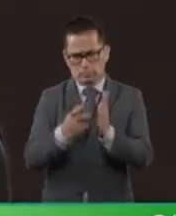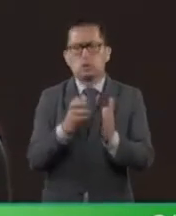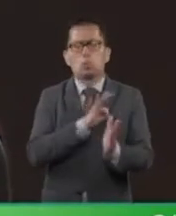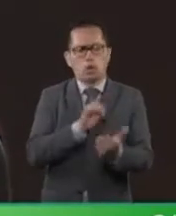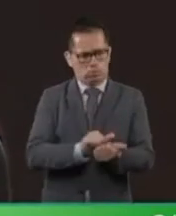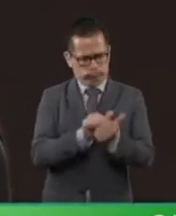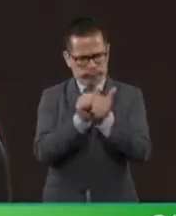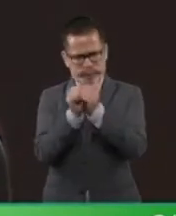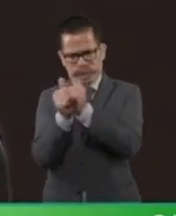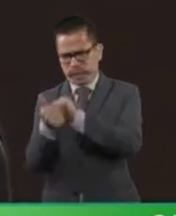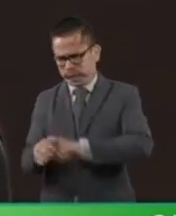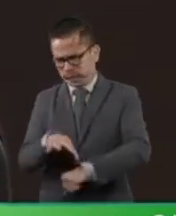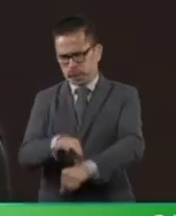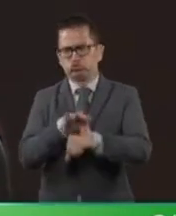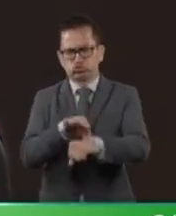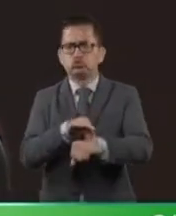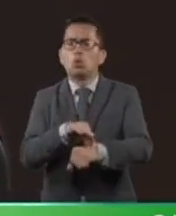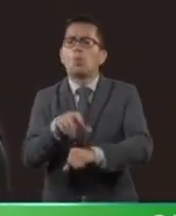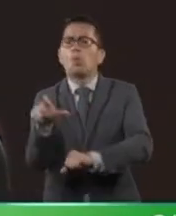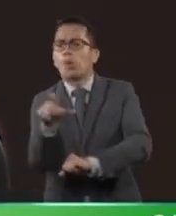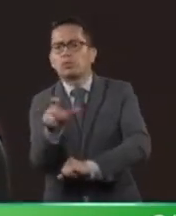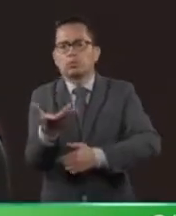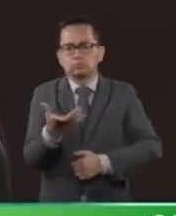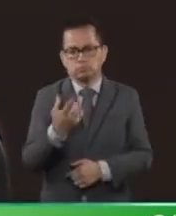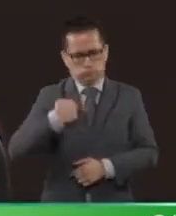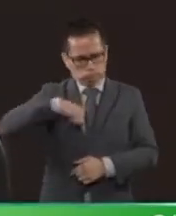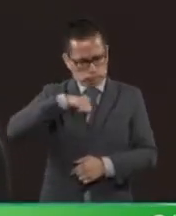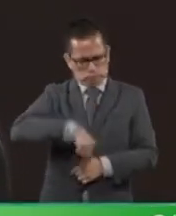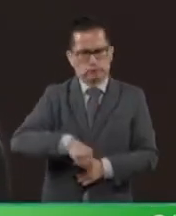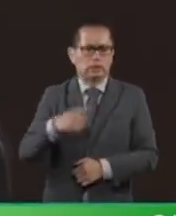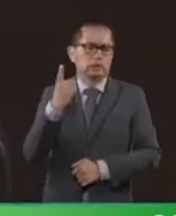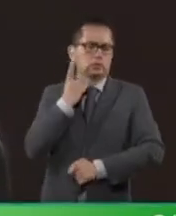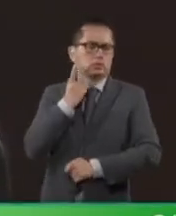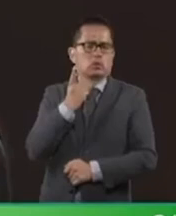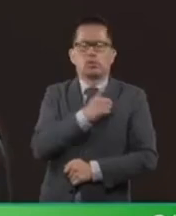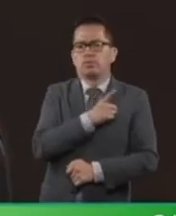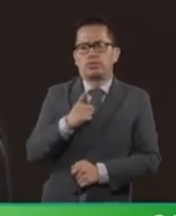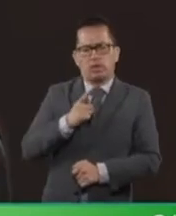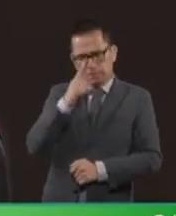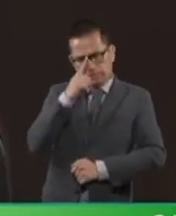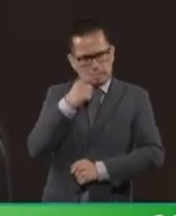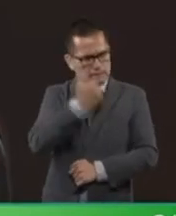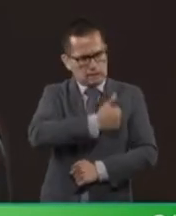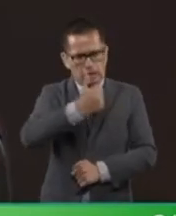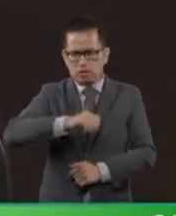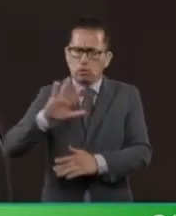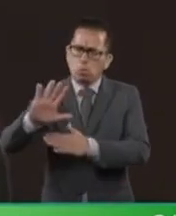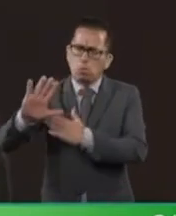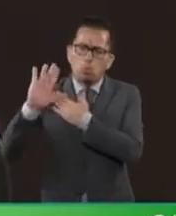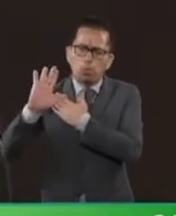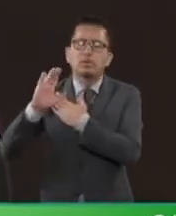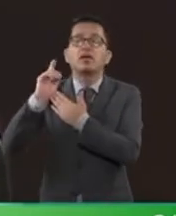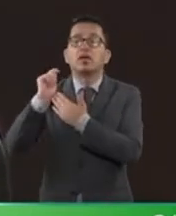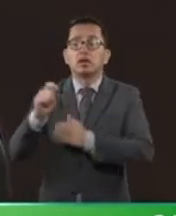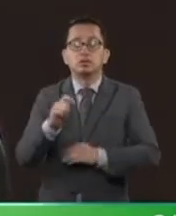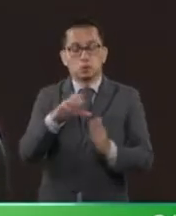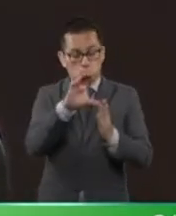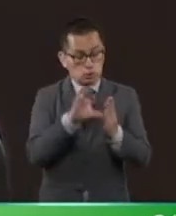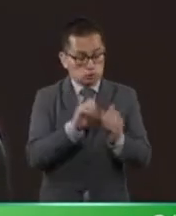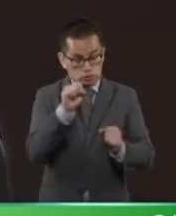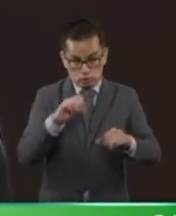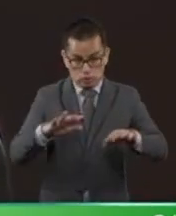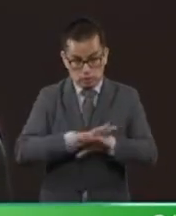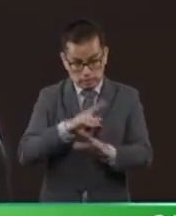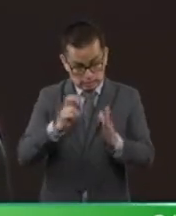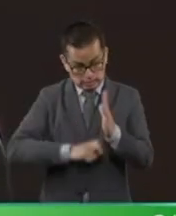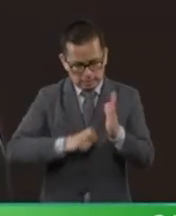también aquí, nosotros como diputadas y diputados, nos comprometamos a que cada una de las cuestiones que vamos a reformar en la Constitución y